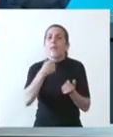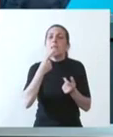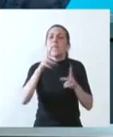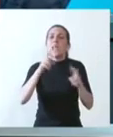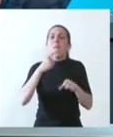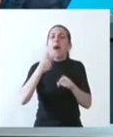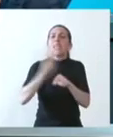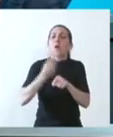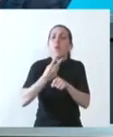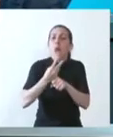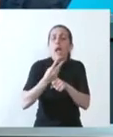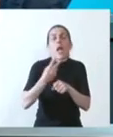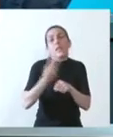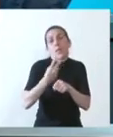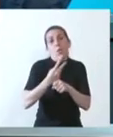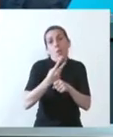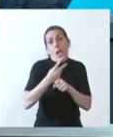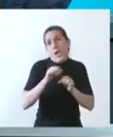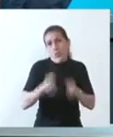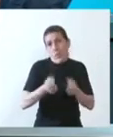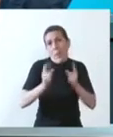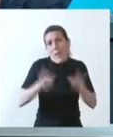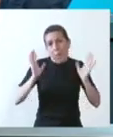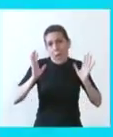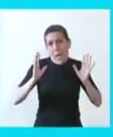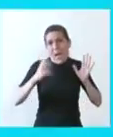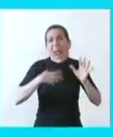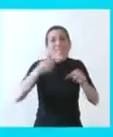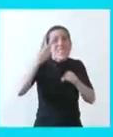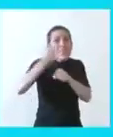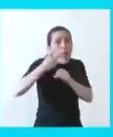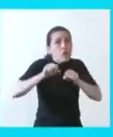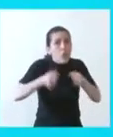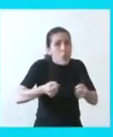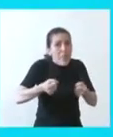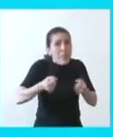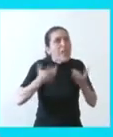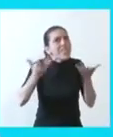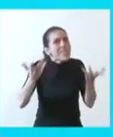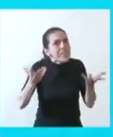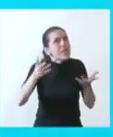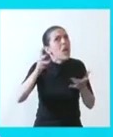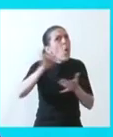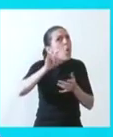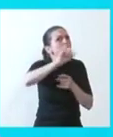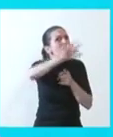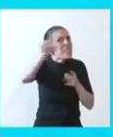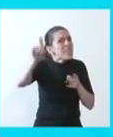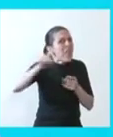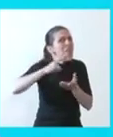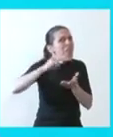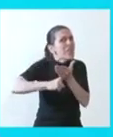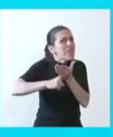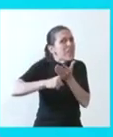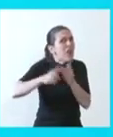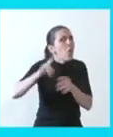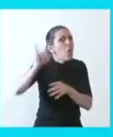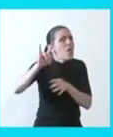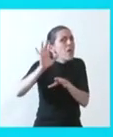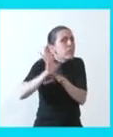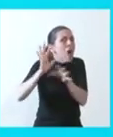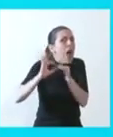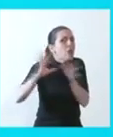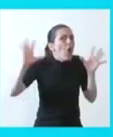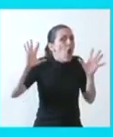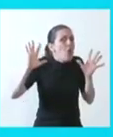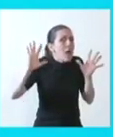secundaria tampoco tiene clases. Y las universidades han tomado decisiones per se. La universidad es autónoma y toma